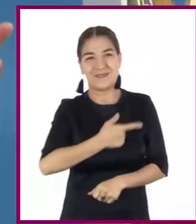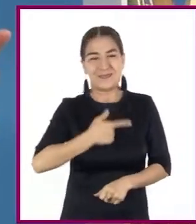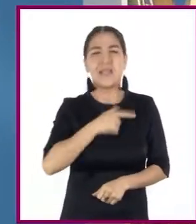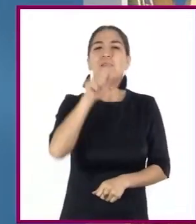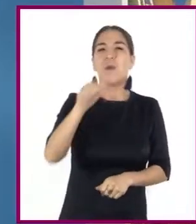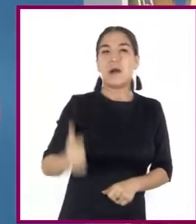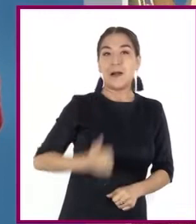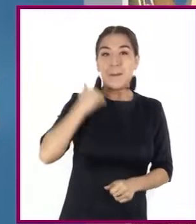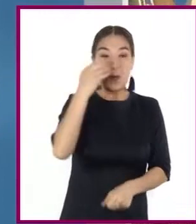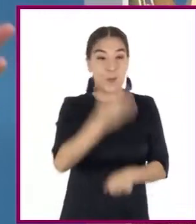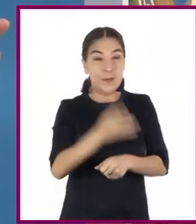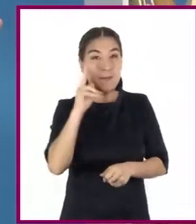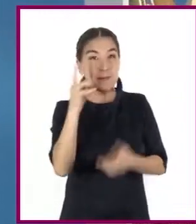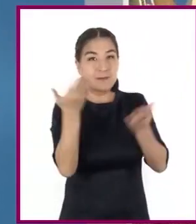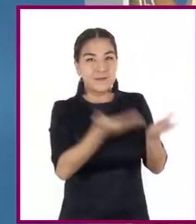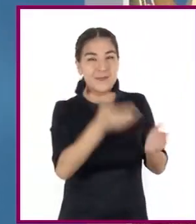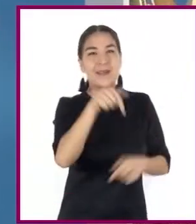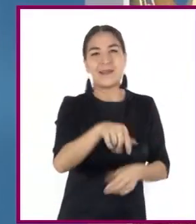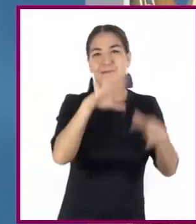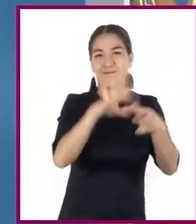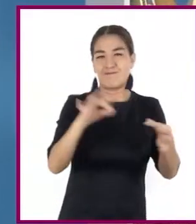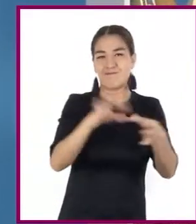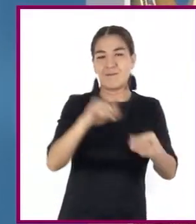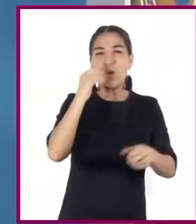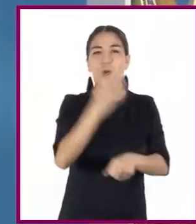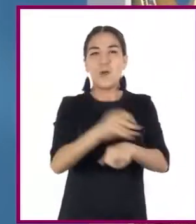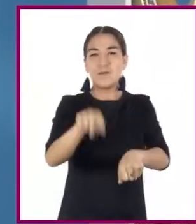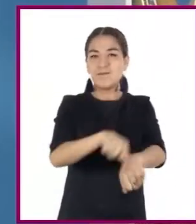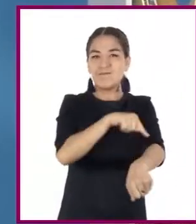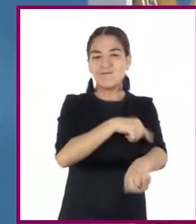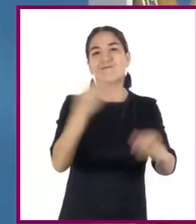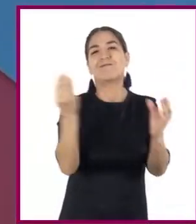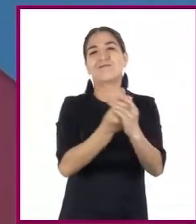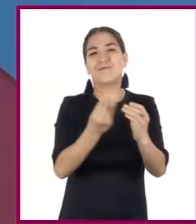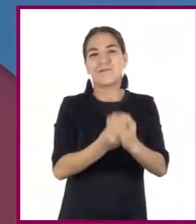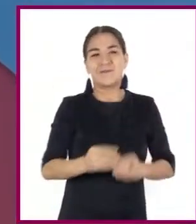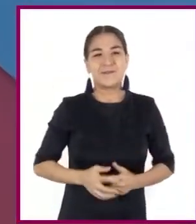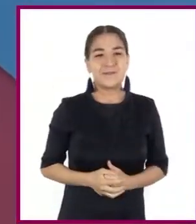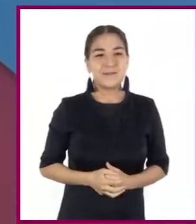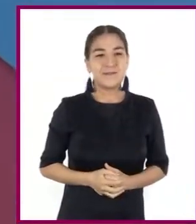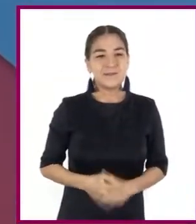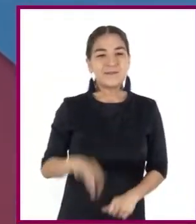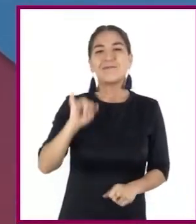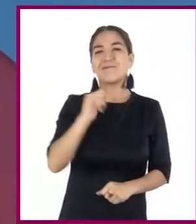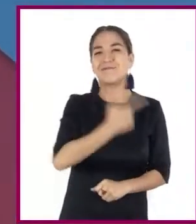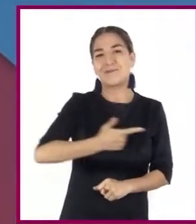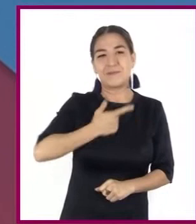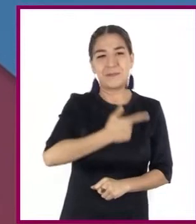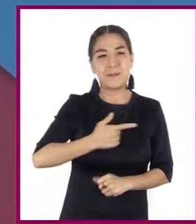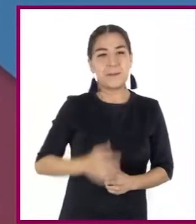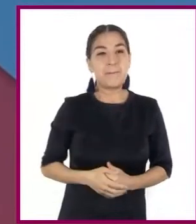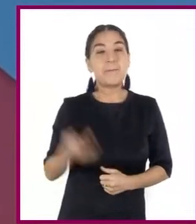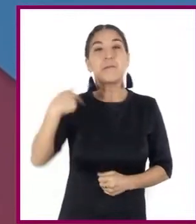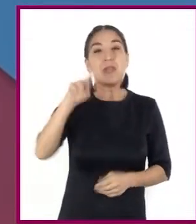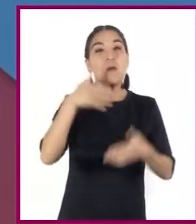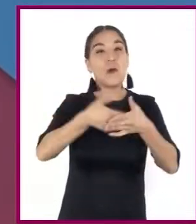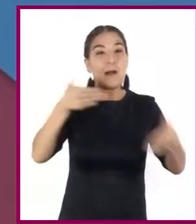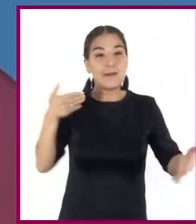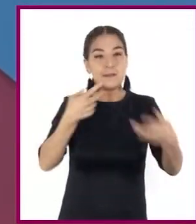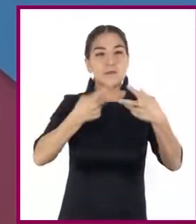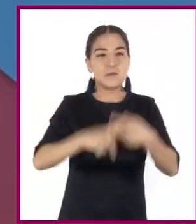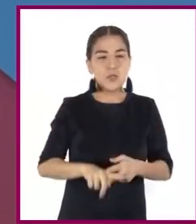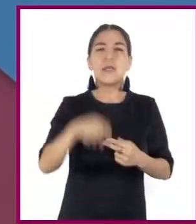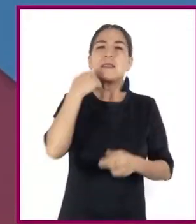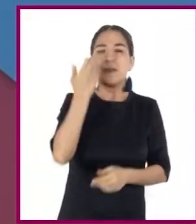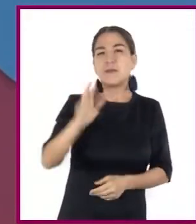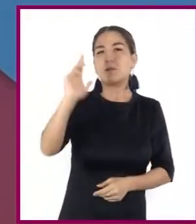al máximo lo que hablaremos a lo largo de la sesión. Claro que sí, Michelle. Pero antes de comenzar, me